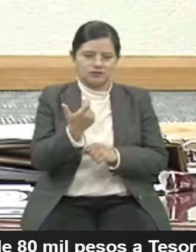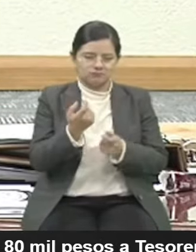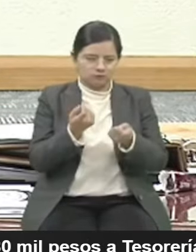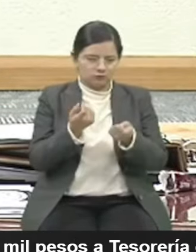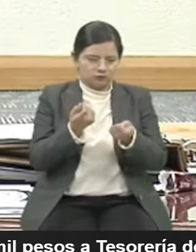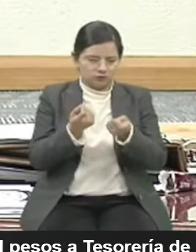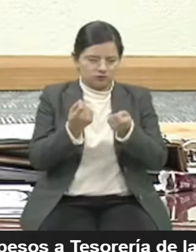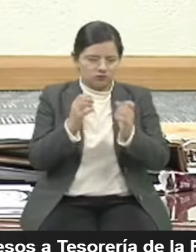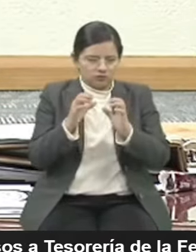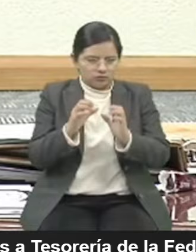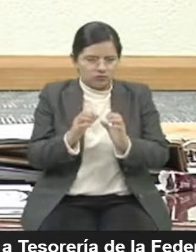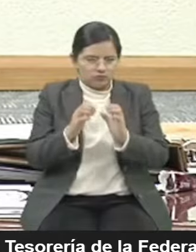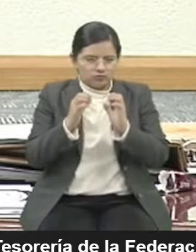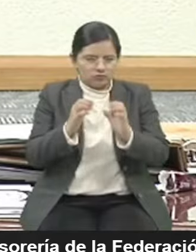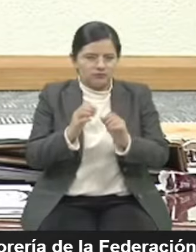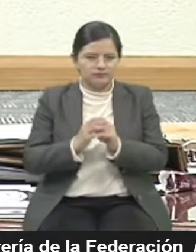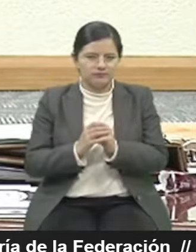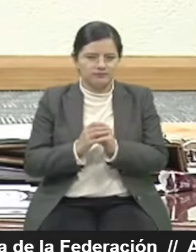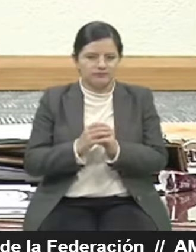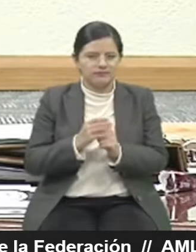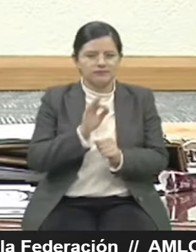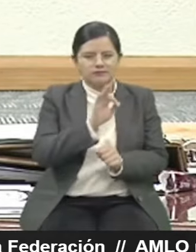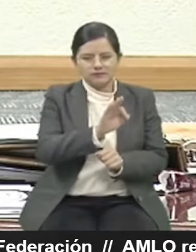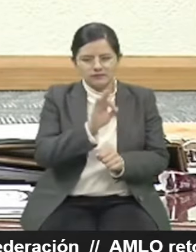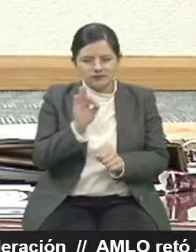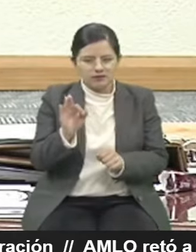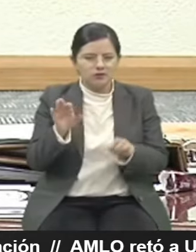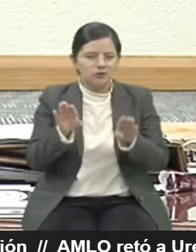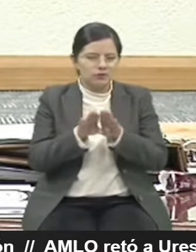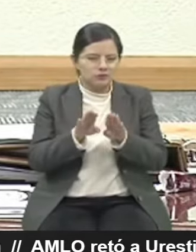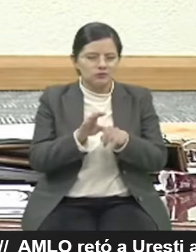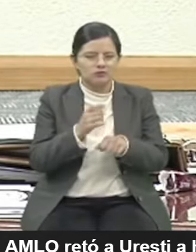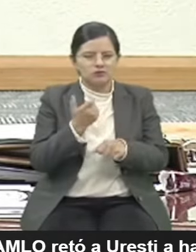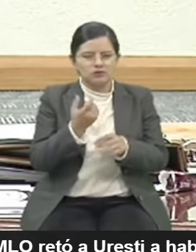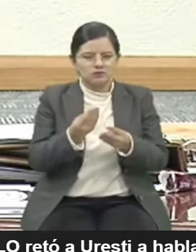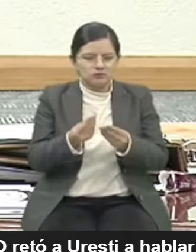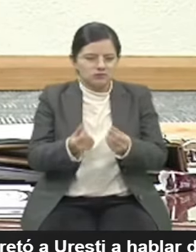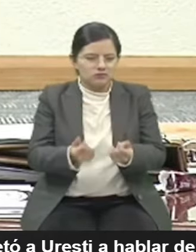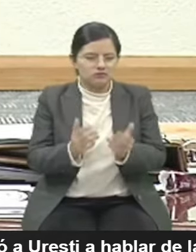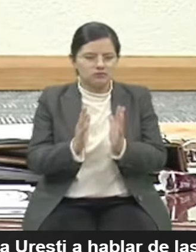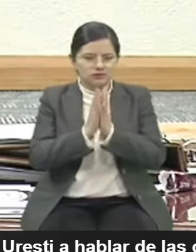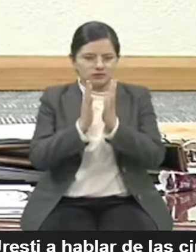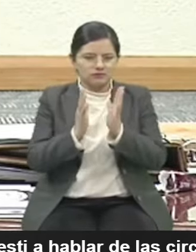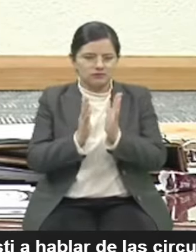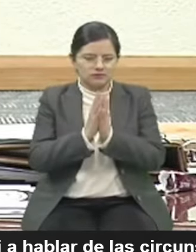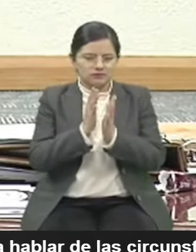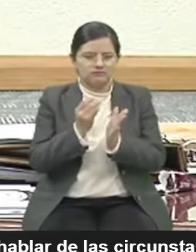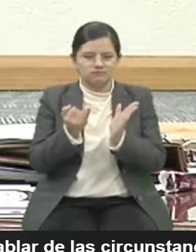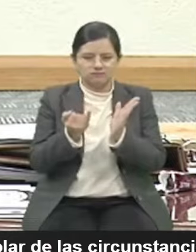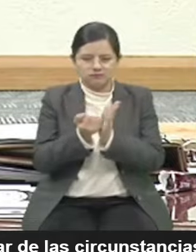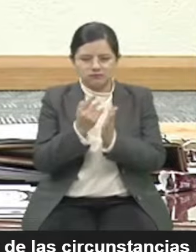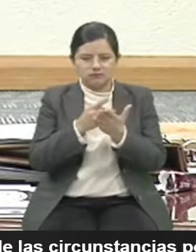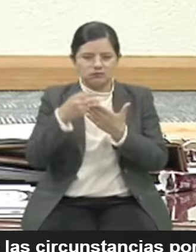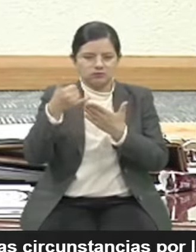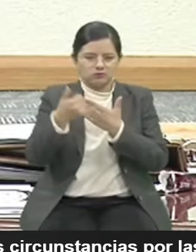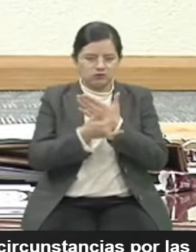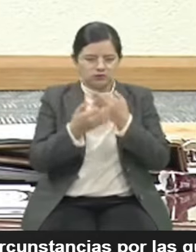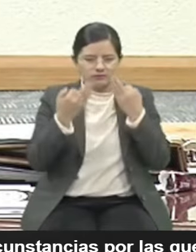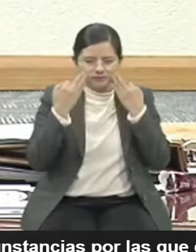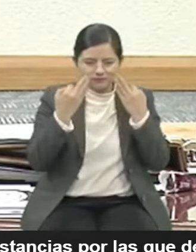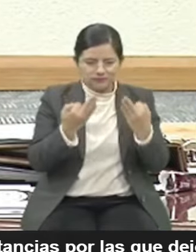presupuestal temático eh de fechas de participación de dictaminación de proyectos de